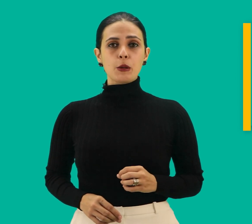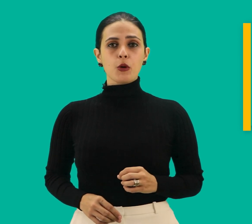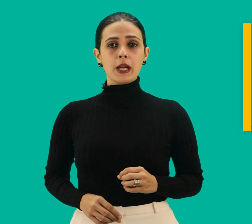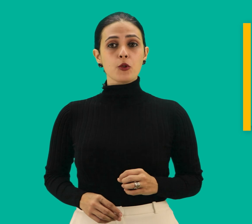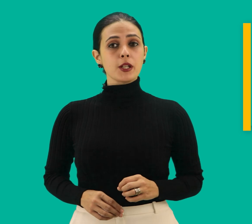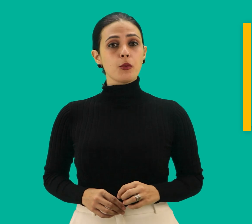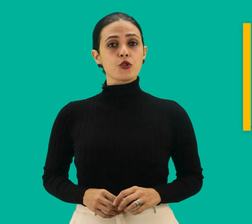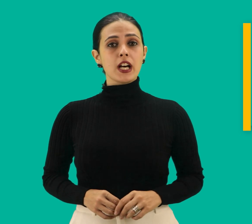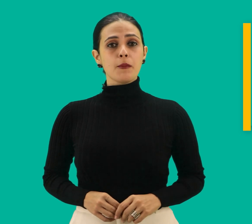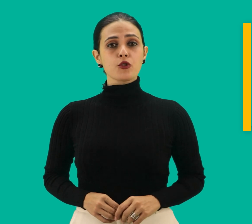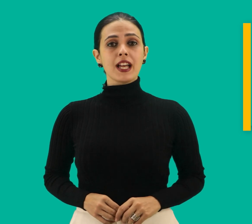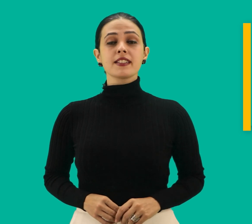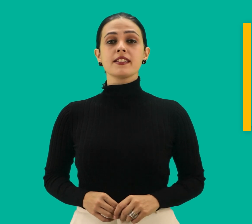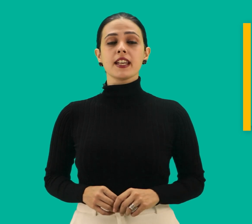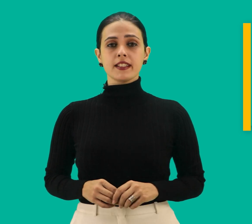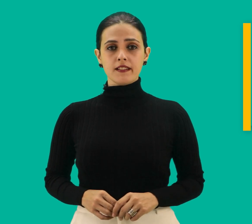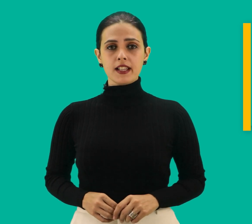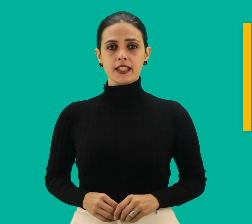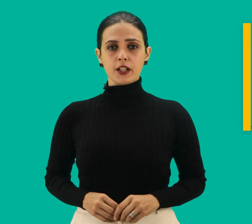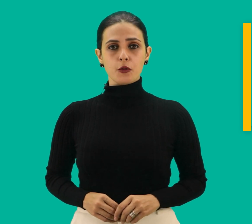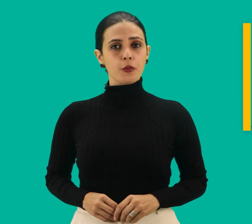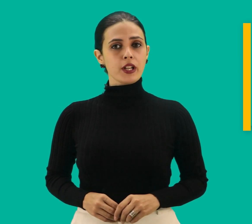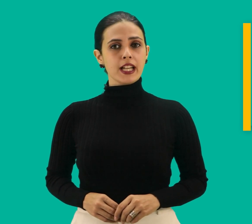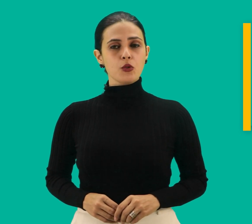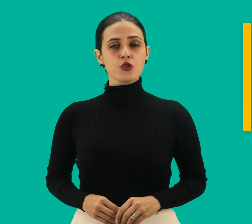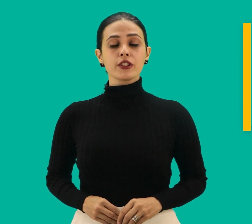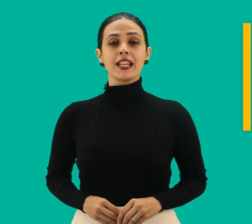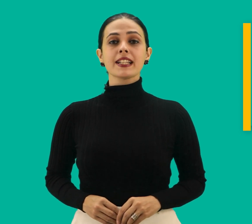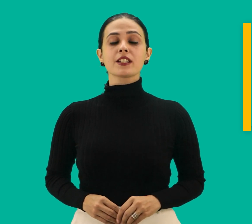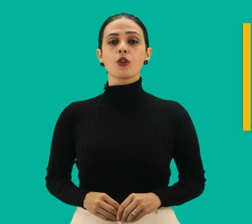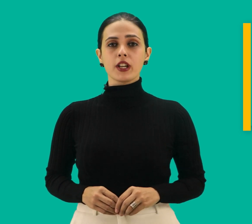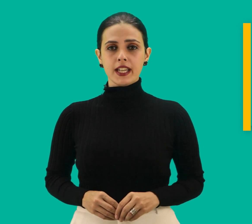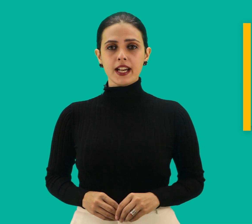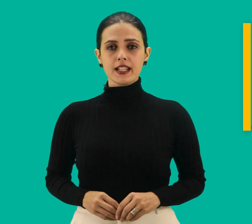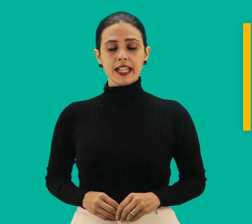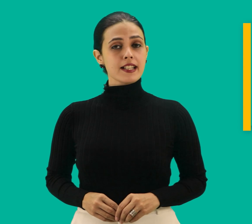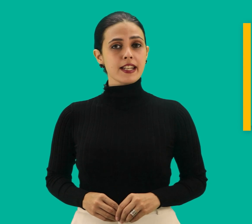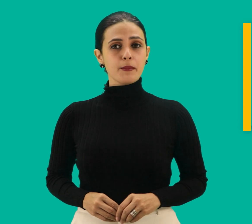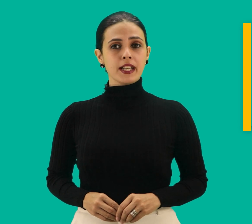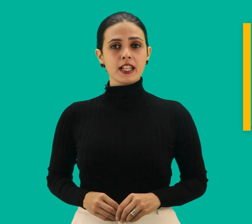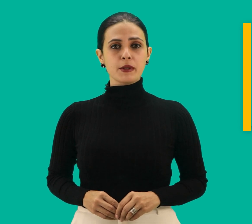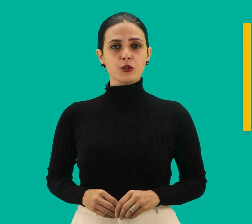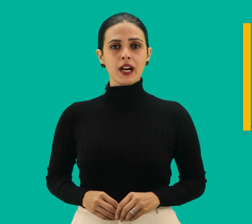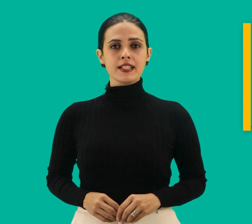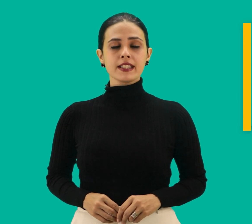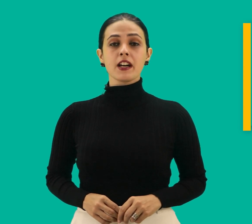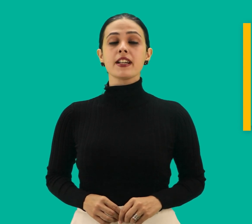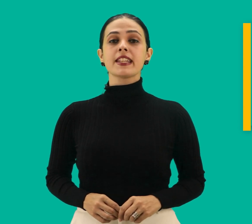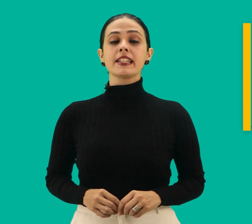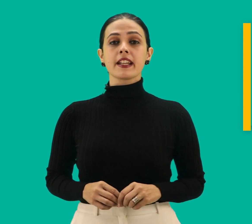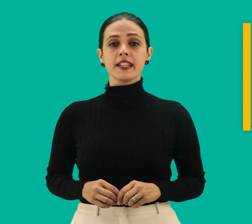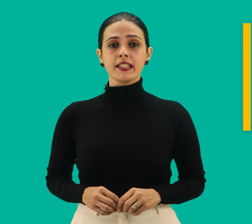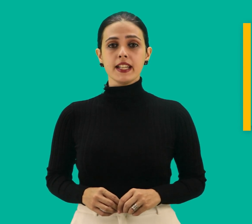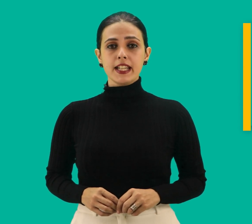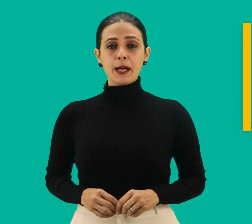País promovemos e impulsamos las iniciativas que incorporen el uso de la tecnología y las herramientas virtuales a través